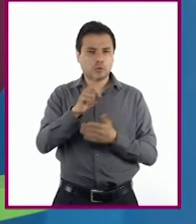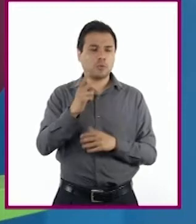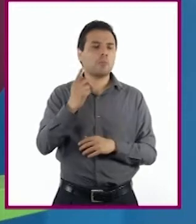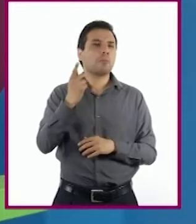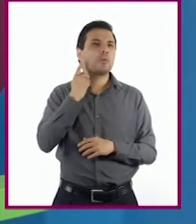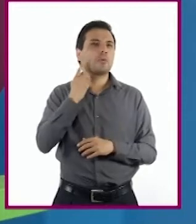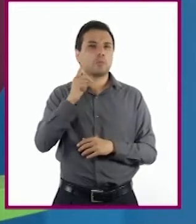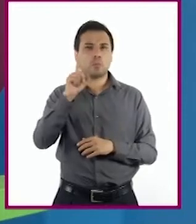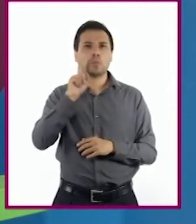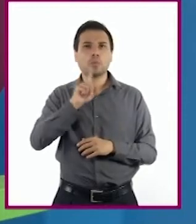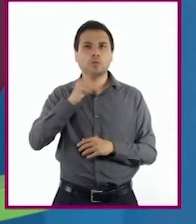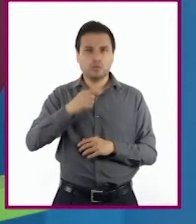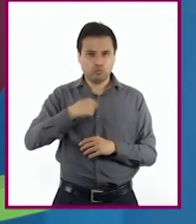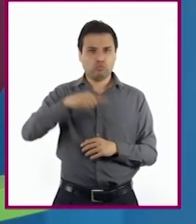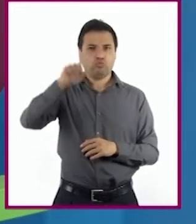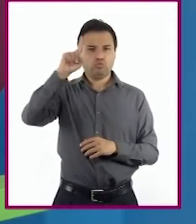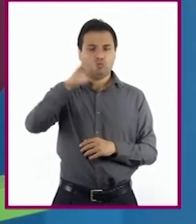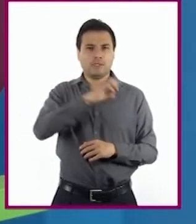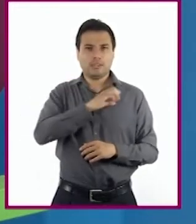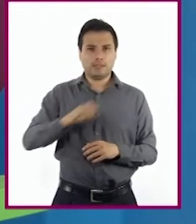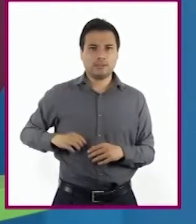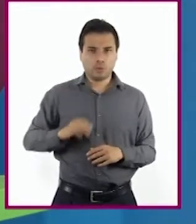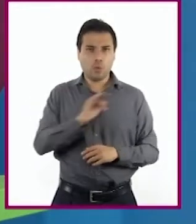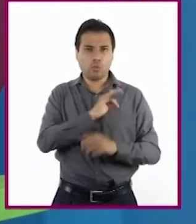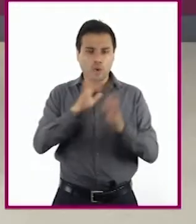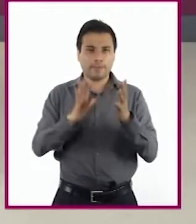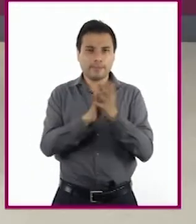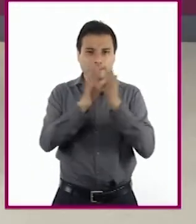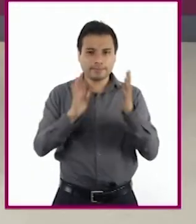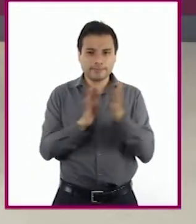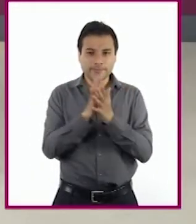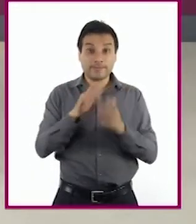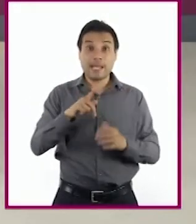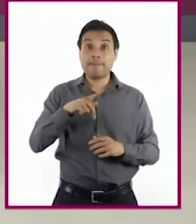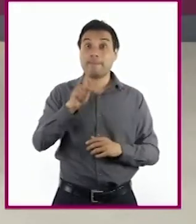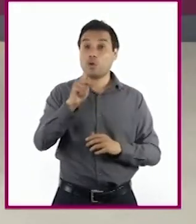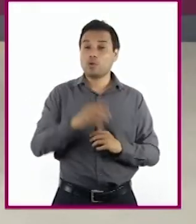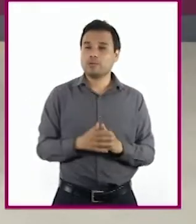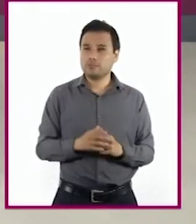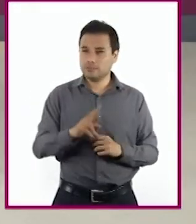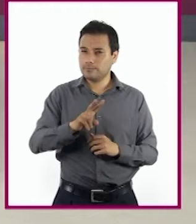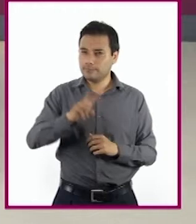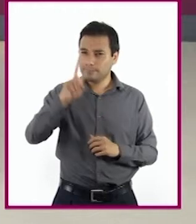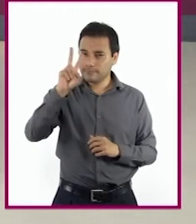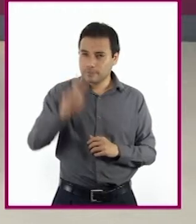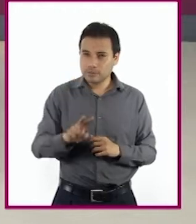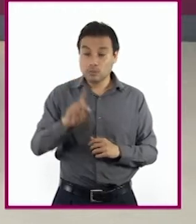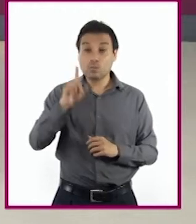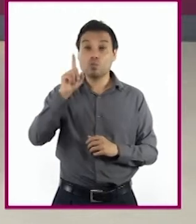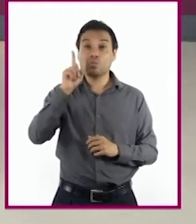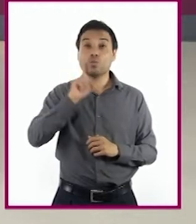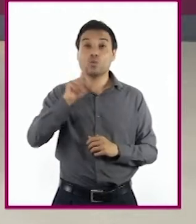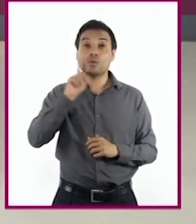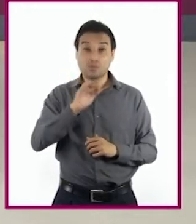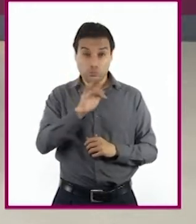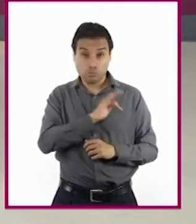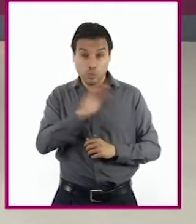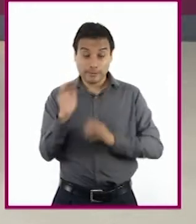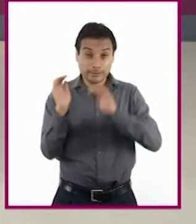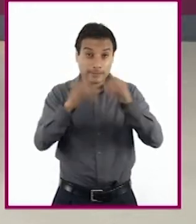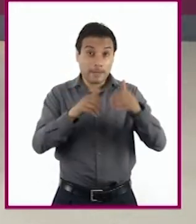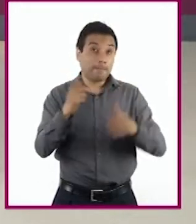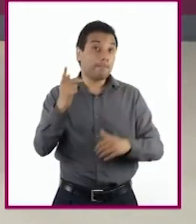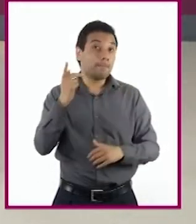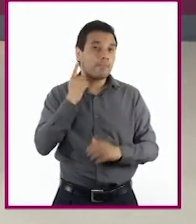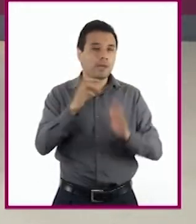representantes en la vida política del país, pero en realidad, ¿pueden ejercer este derecho si la gente